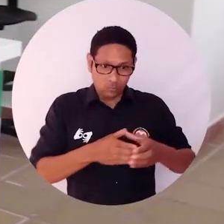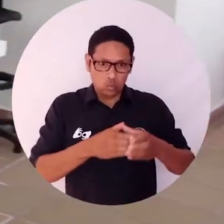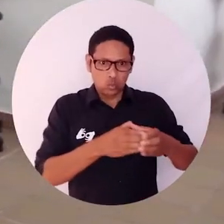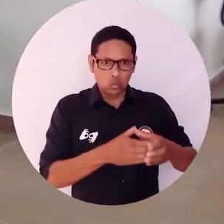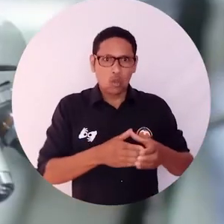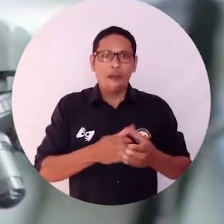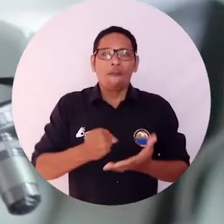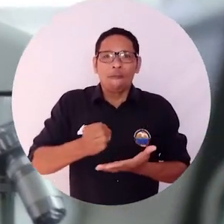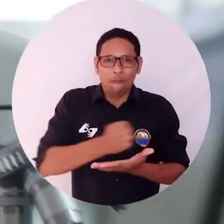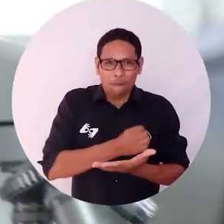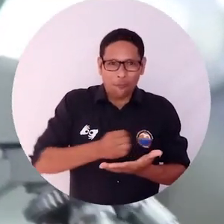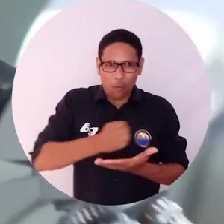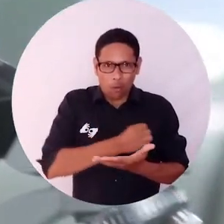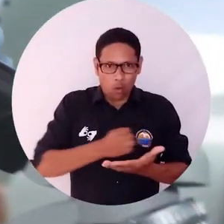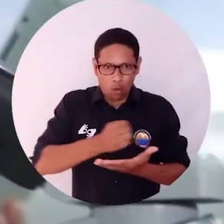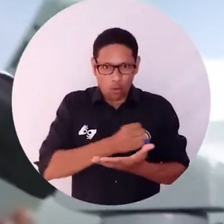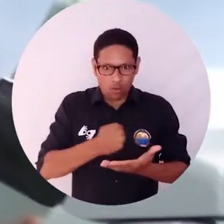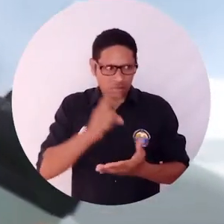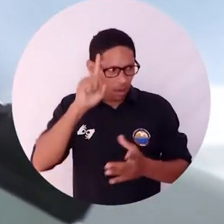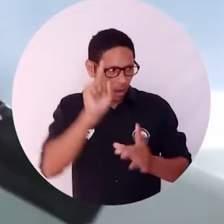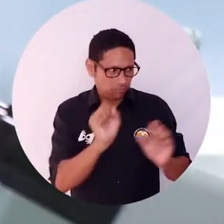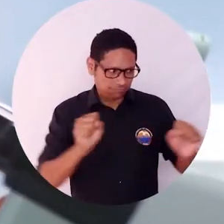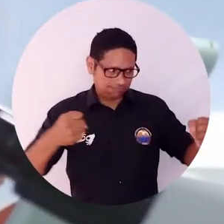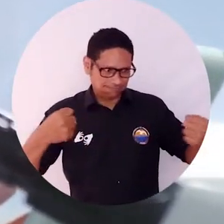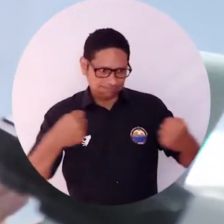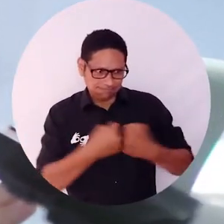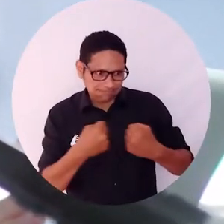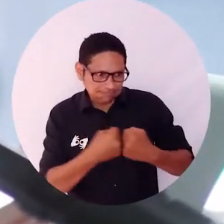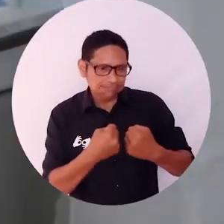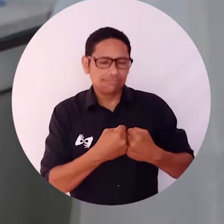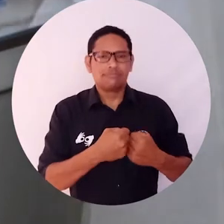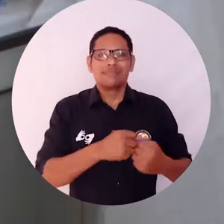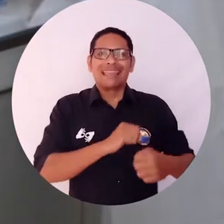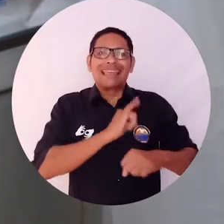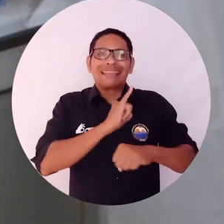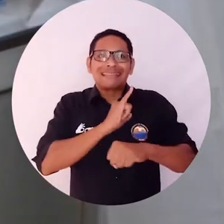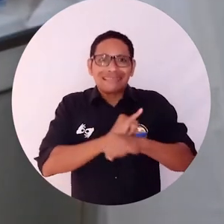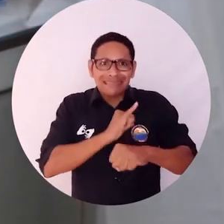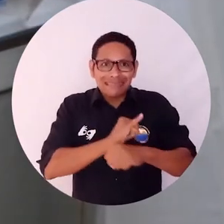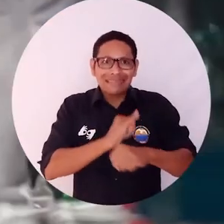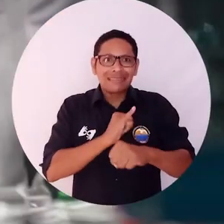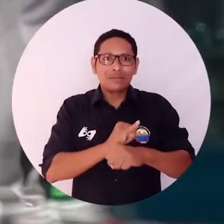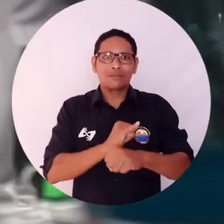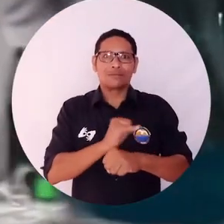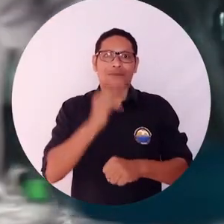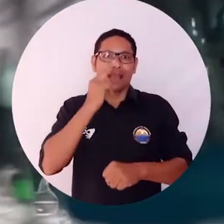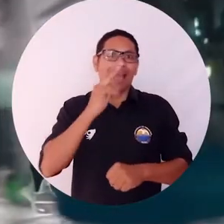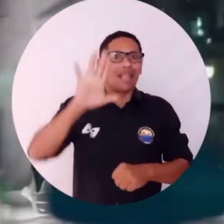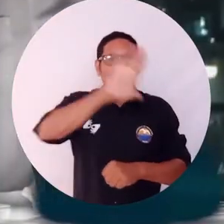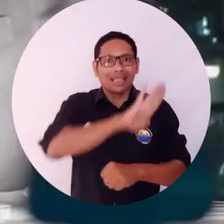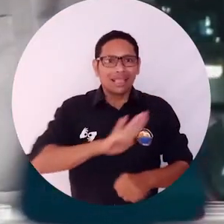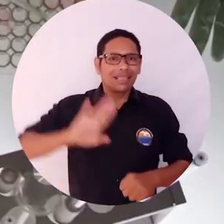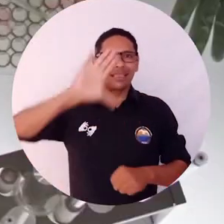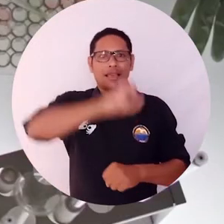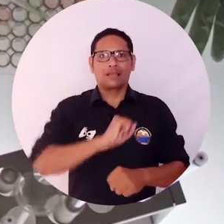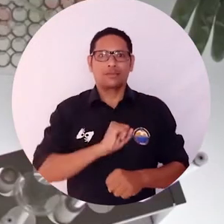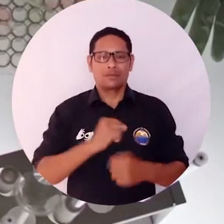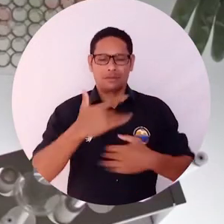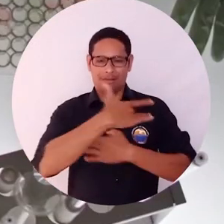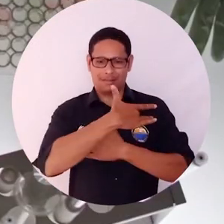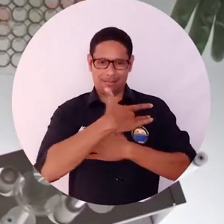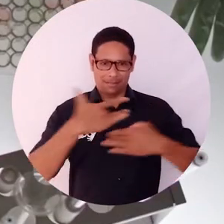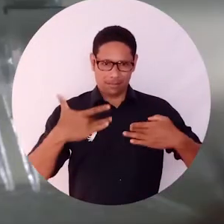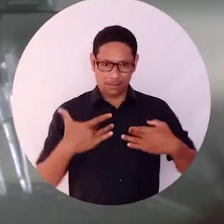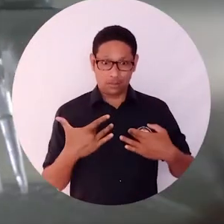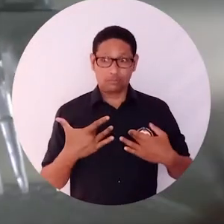del Magdalena firmó un convenio de colaboración con el Instituto Nacional de Salud, INS, para ser parte de las entidades que conforman la Red de